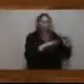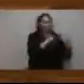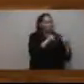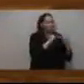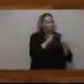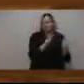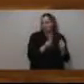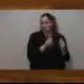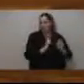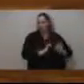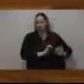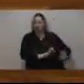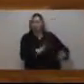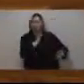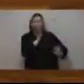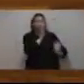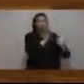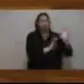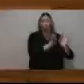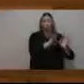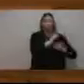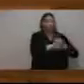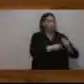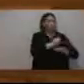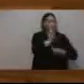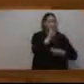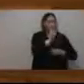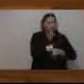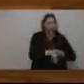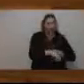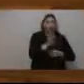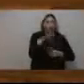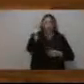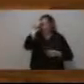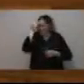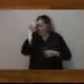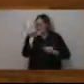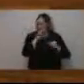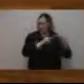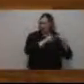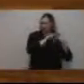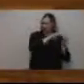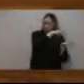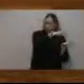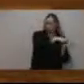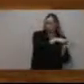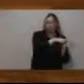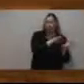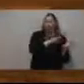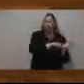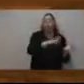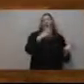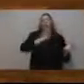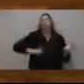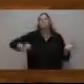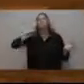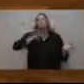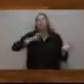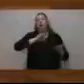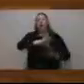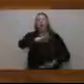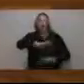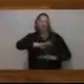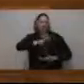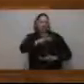su escaso porcentaje de utilización o realmente creían que la regasificadora de Asturias iba a ser la panacea, iba a ser la que tuviese la capacidad nominal